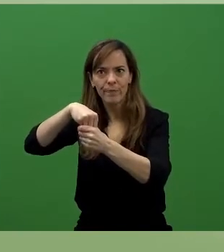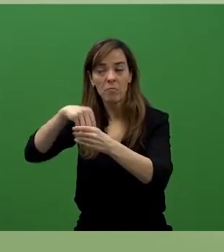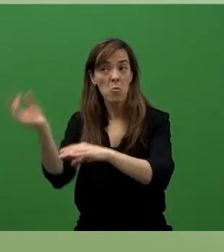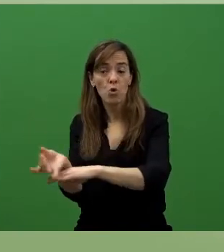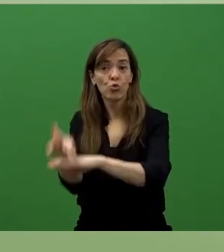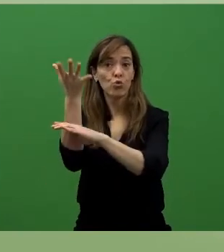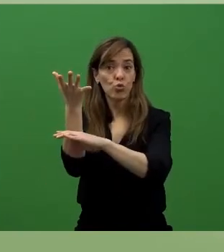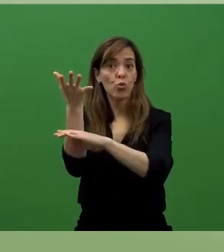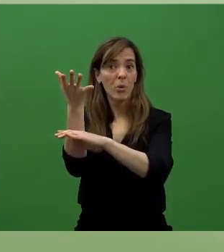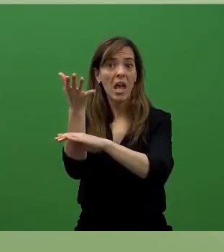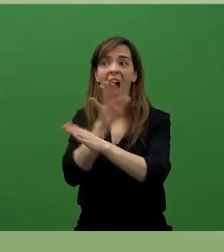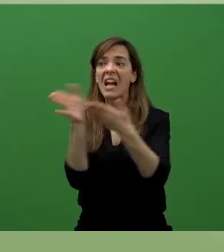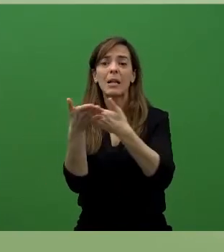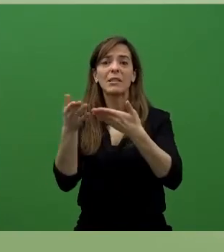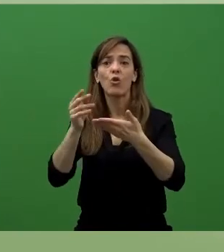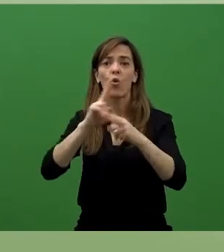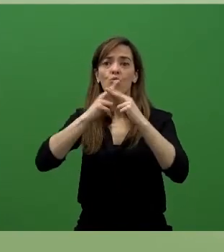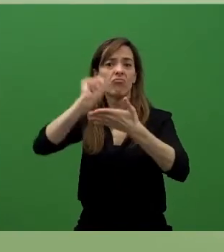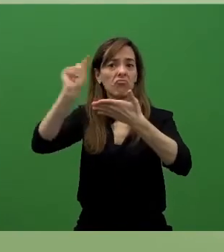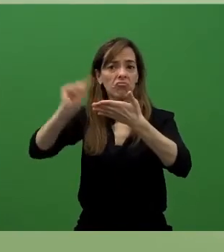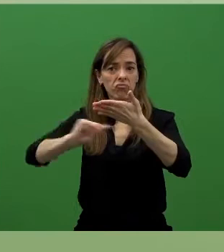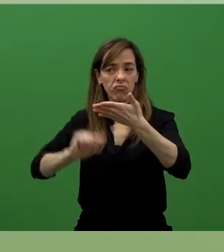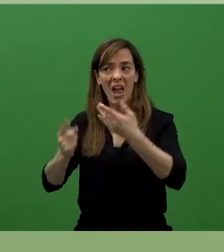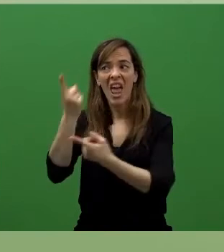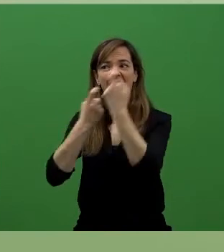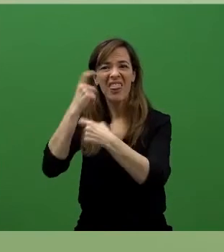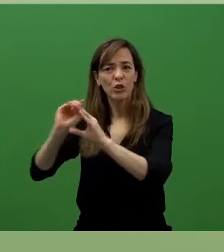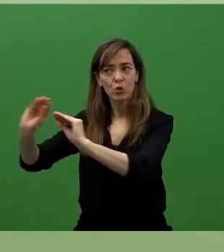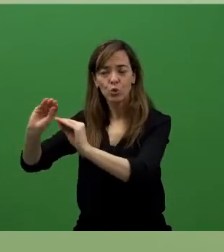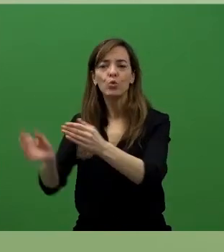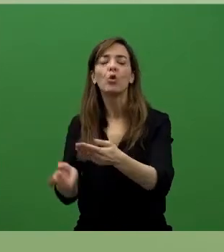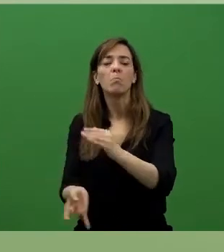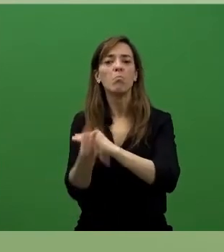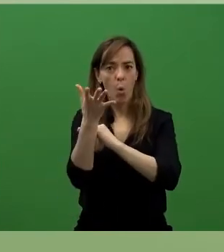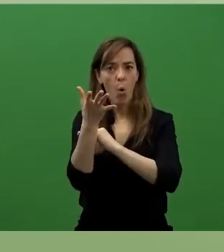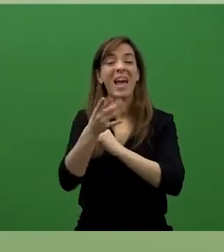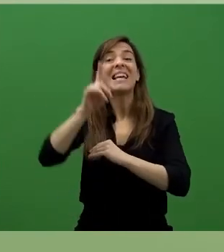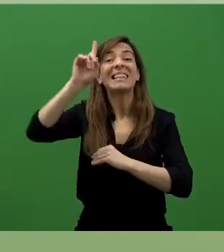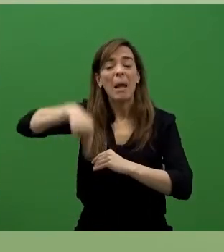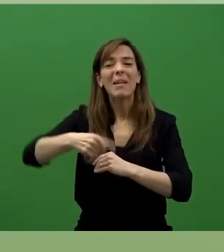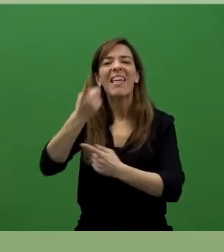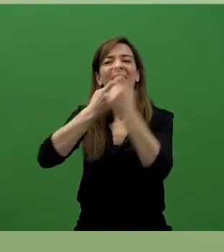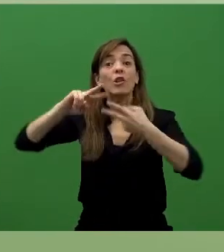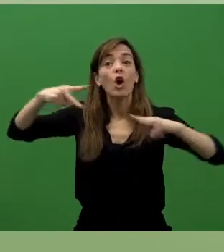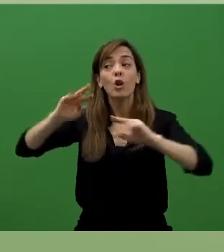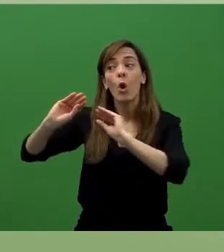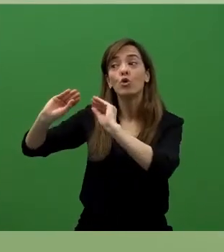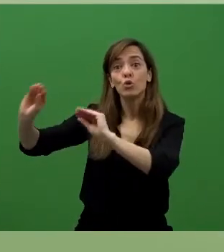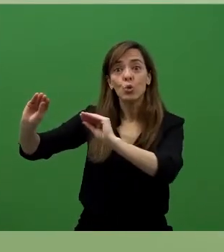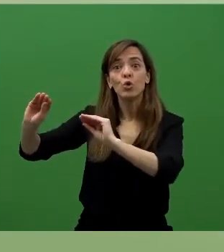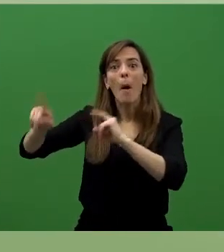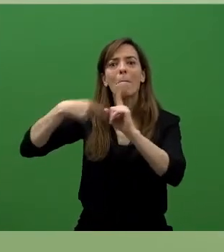con un formulario estos datos clínicos. Y por otro lado, lo que suben también son los datos genómicos, los datos crudos de